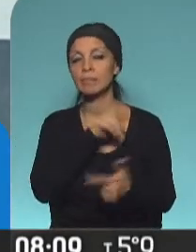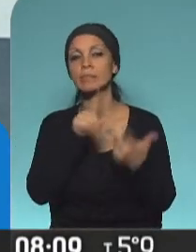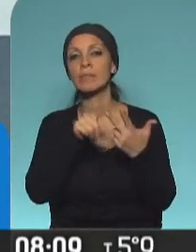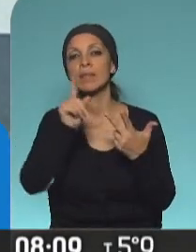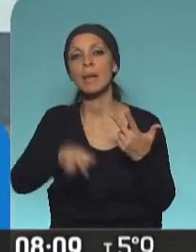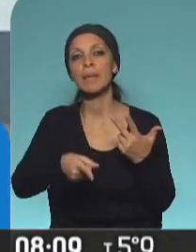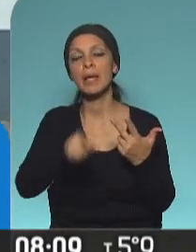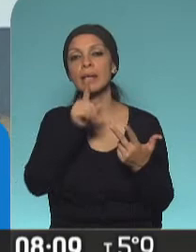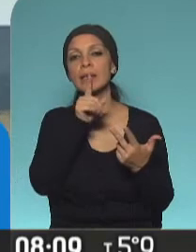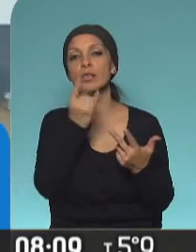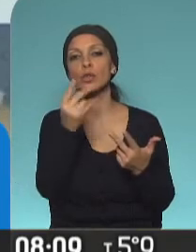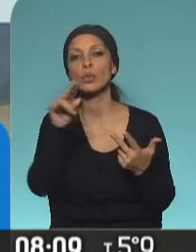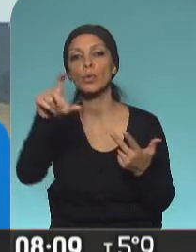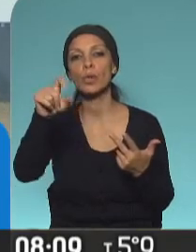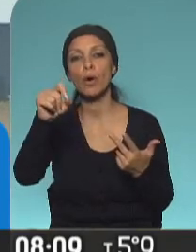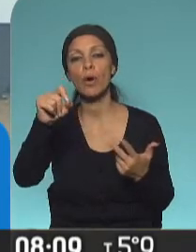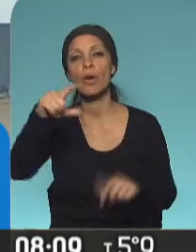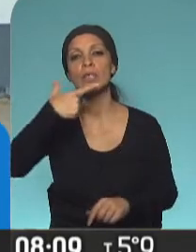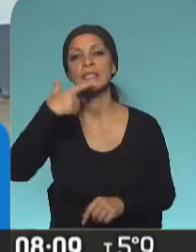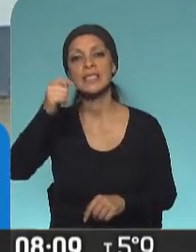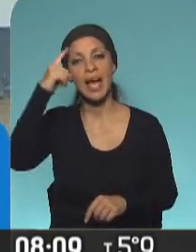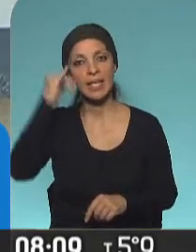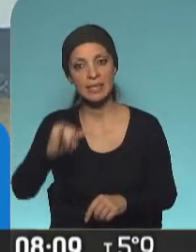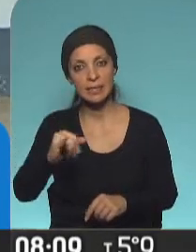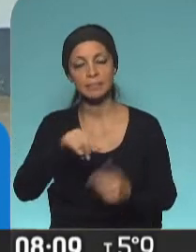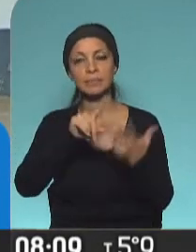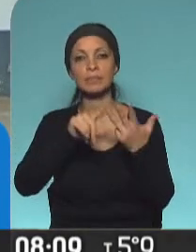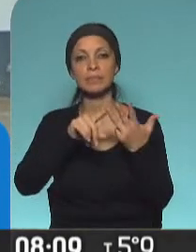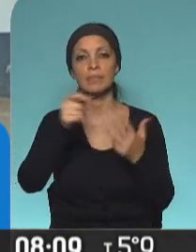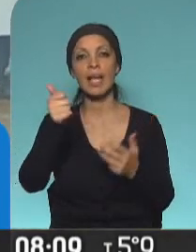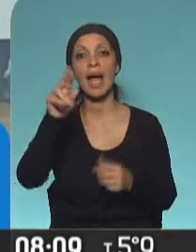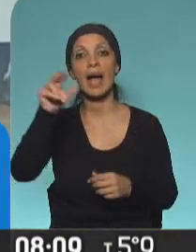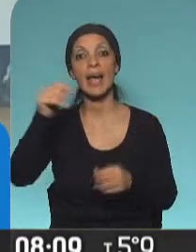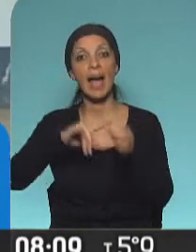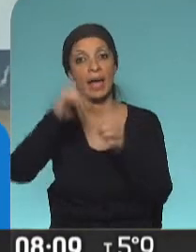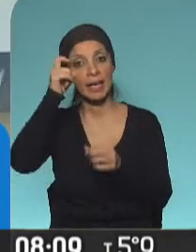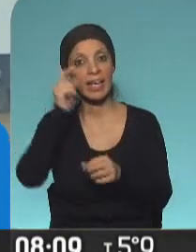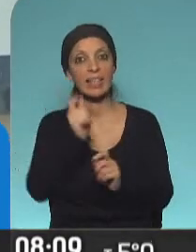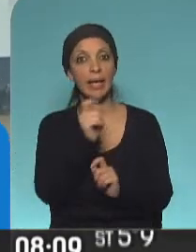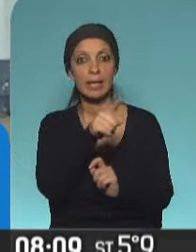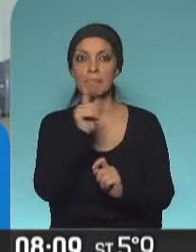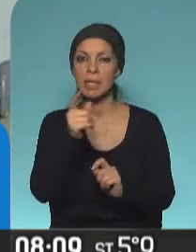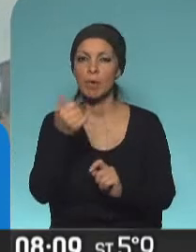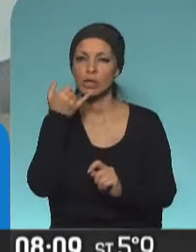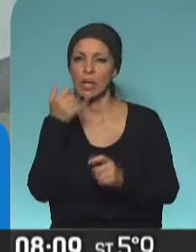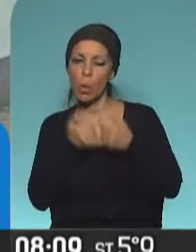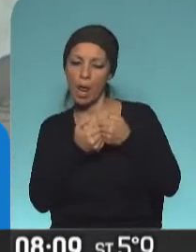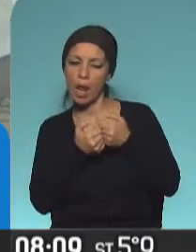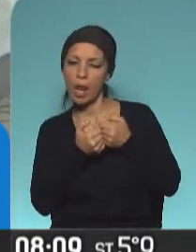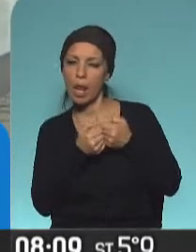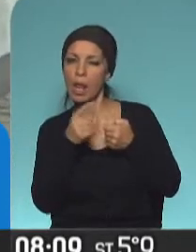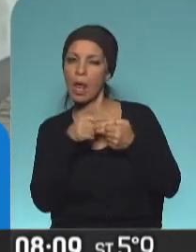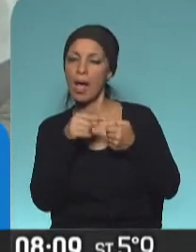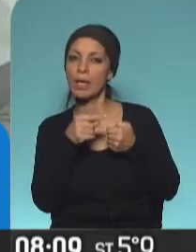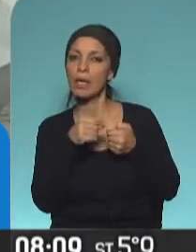jorge tur cosa es lo hablábamos leandro hará que ahora que fue el hombre que tenía su celular y del cual le surgieron en la